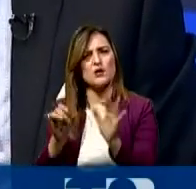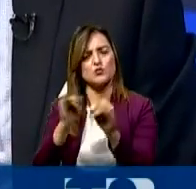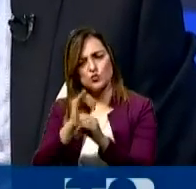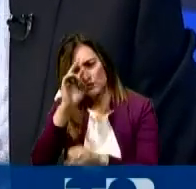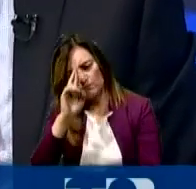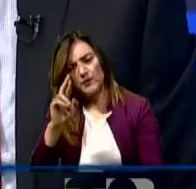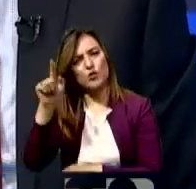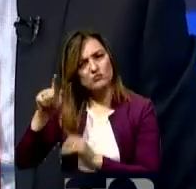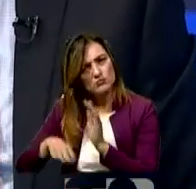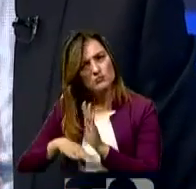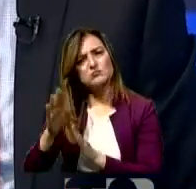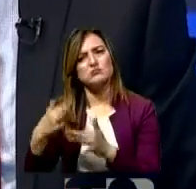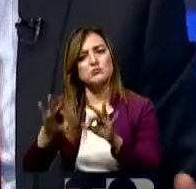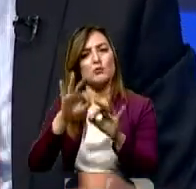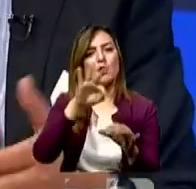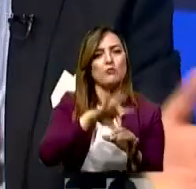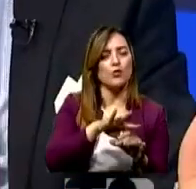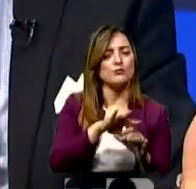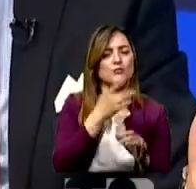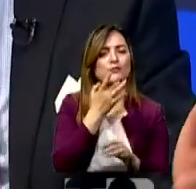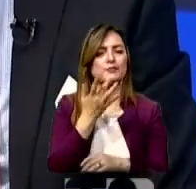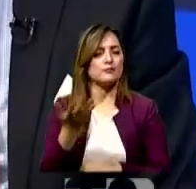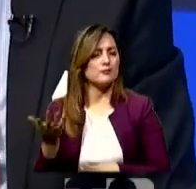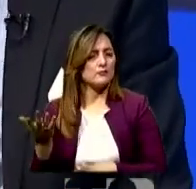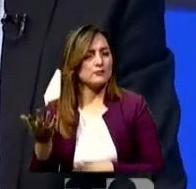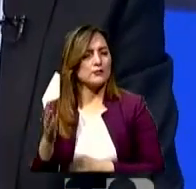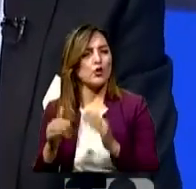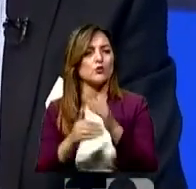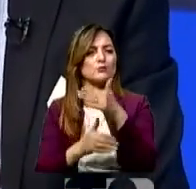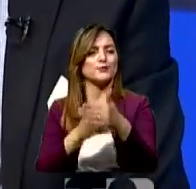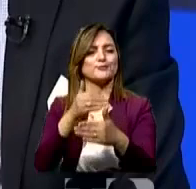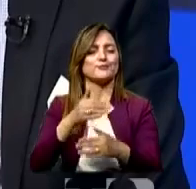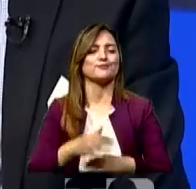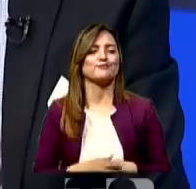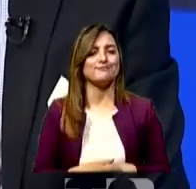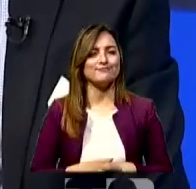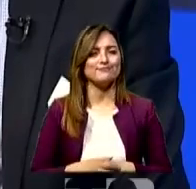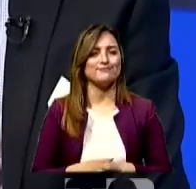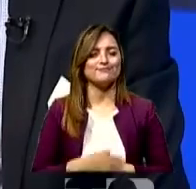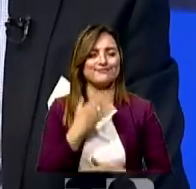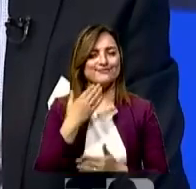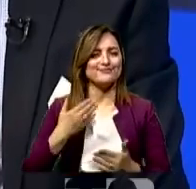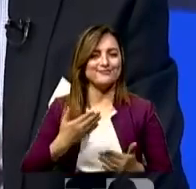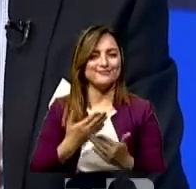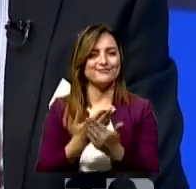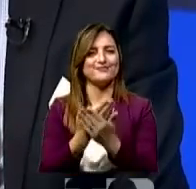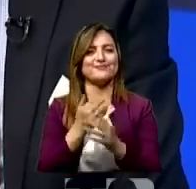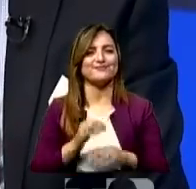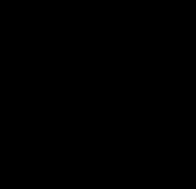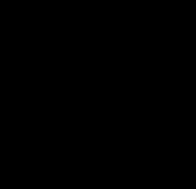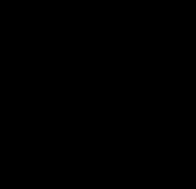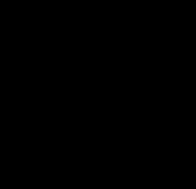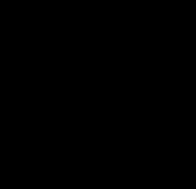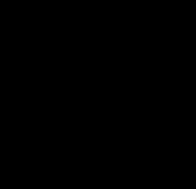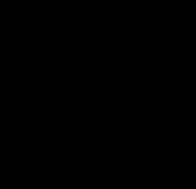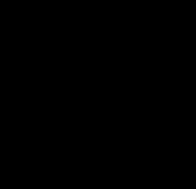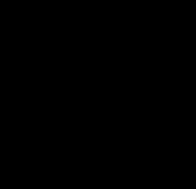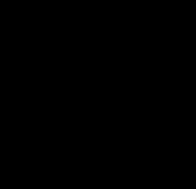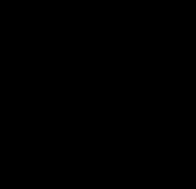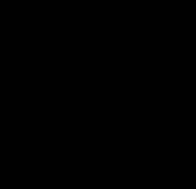gracias y no pues por fuerza los votos violentar cualquier procedimiento no gracias a diego ordóñez consejero del gobierno